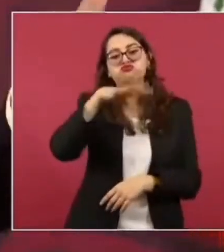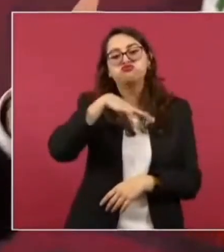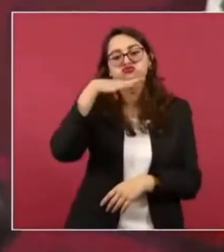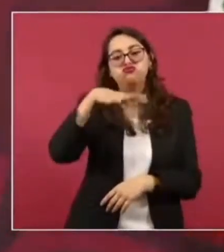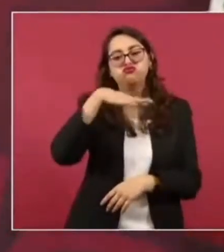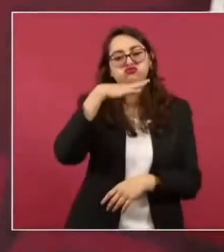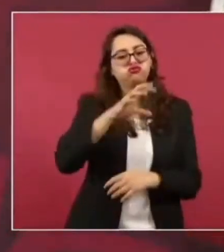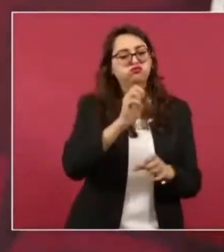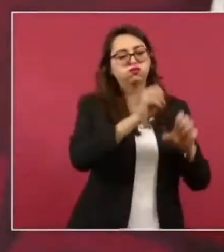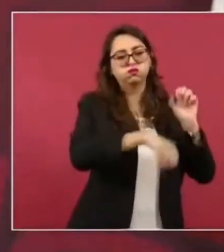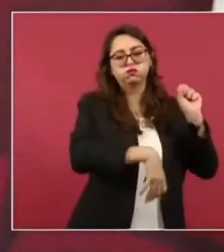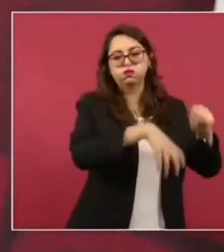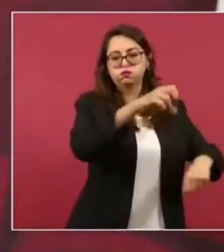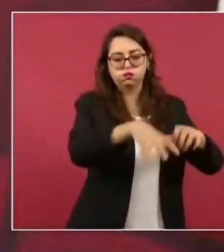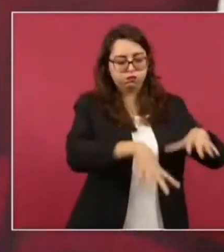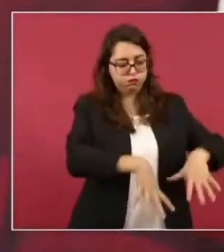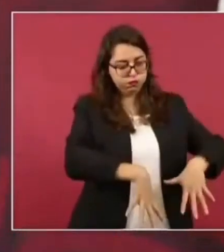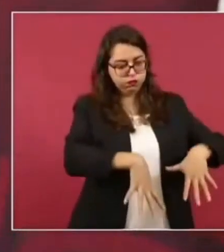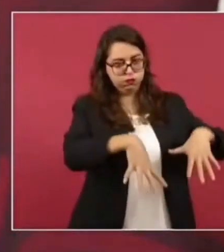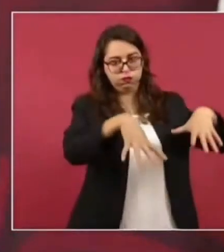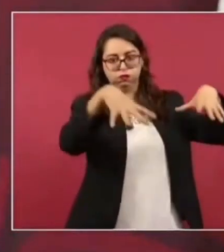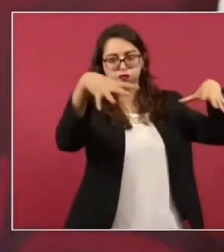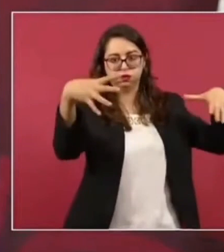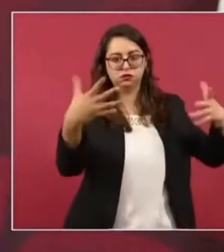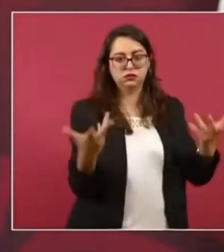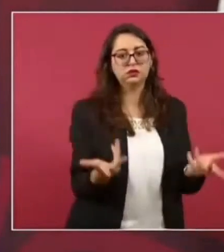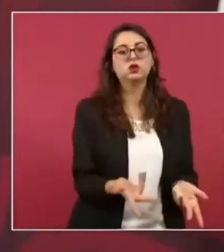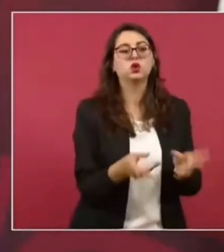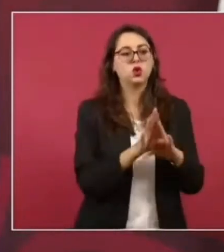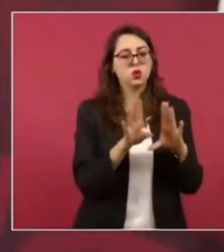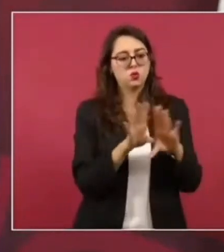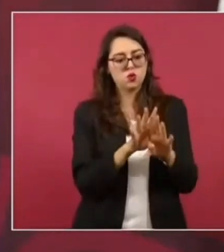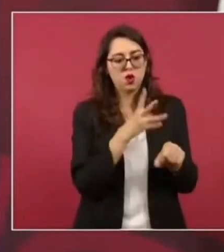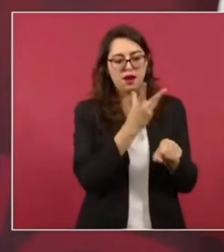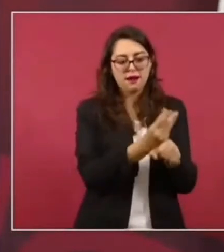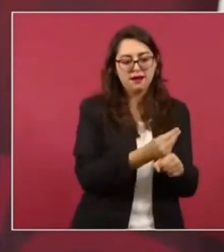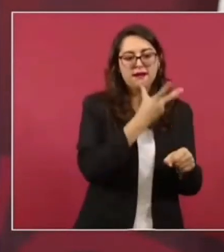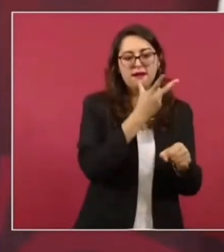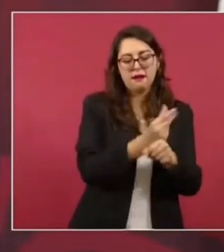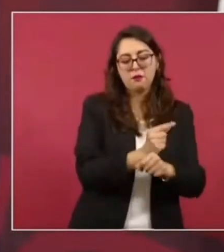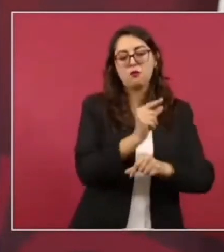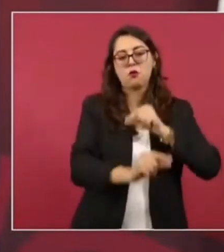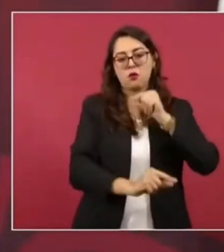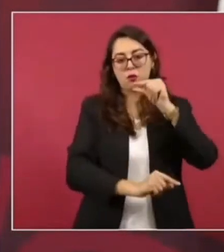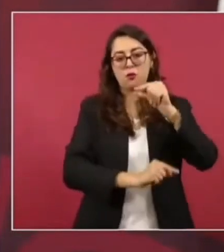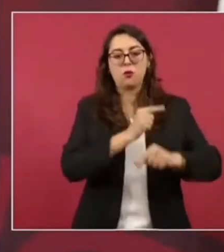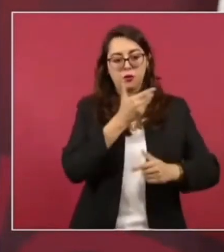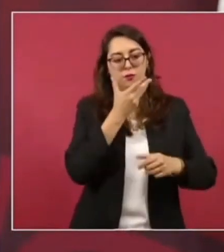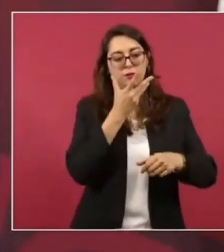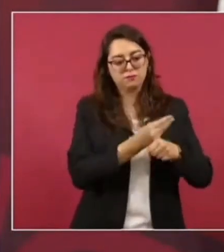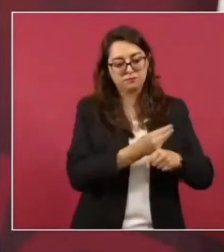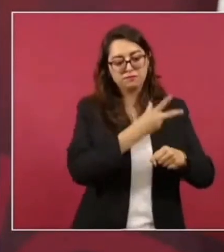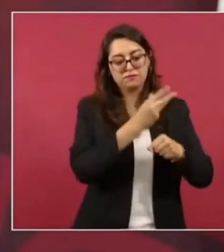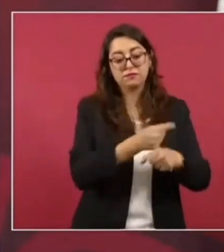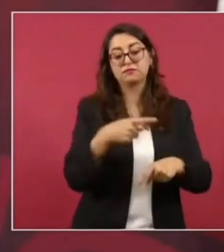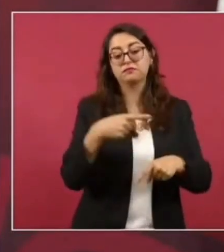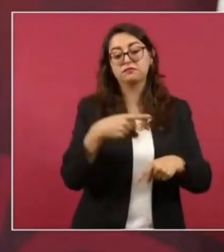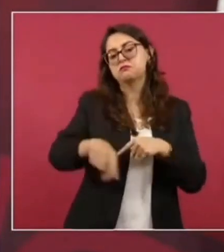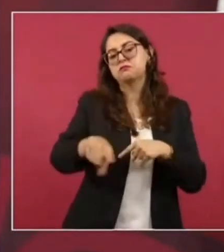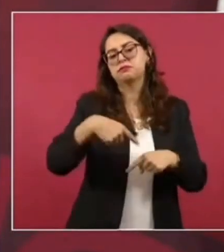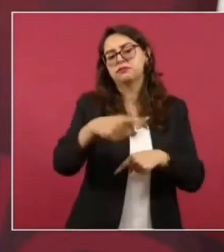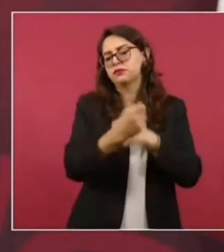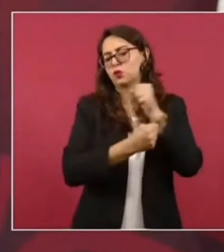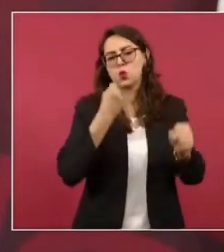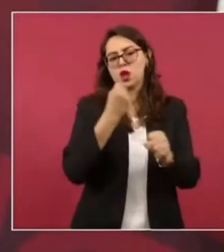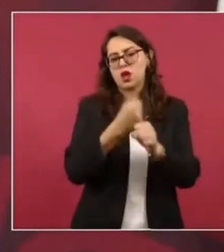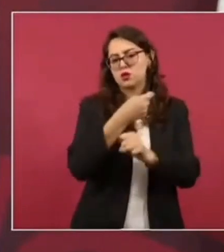mismo. Y ya se está avanzando. Antes de que termine nuestro gobierno va a